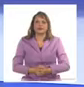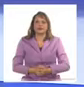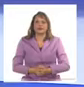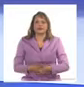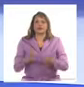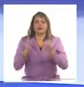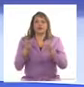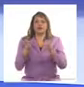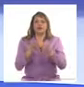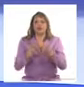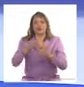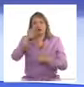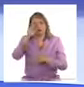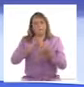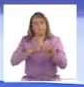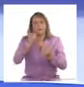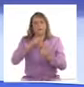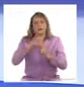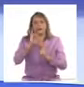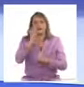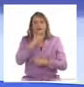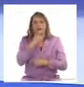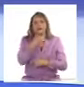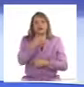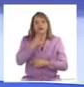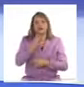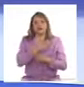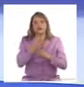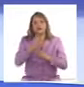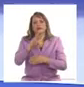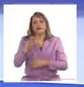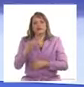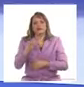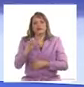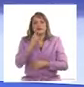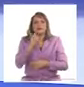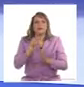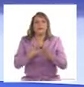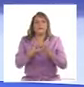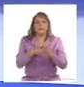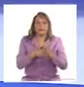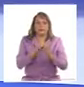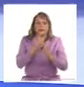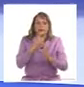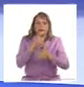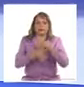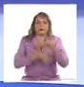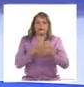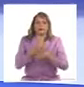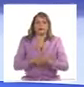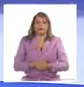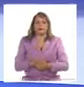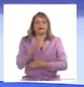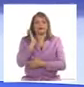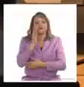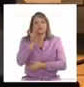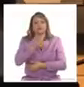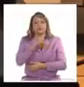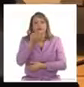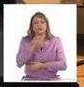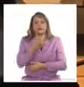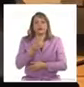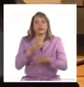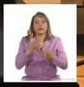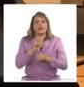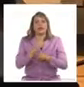Nacional Patria sesionará del 18 al 20 de este mes en el recinto ferial Pavexpo de la capital. Así se dio a conocer en conferencia de prensa. El